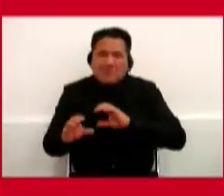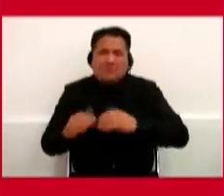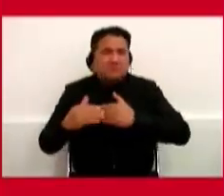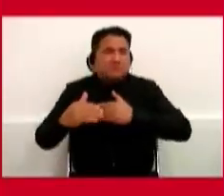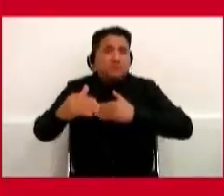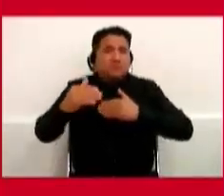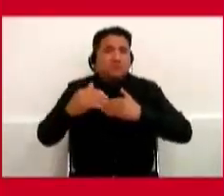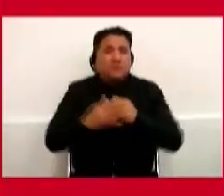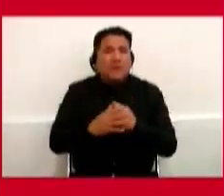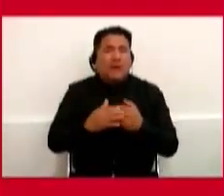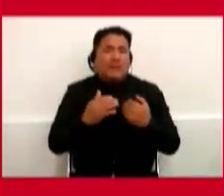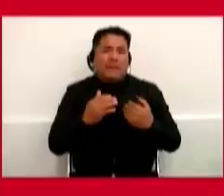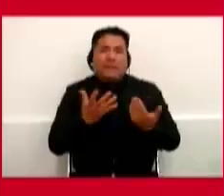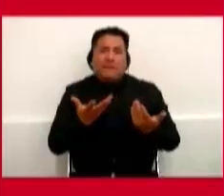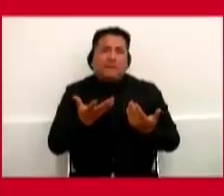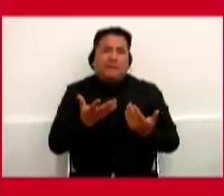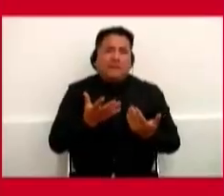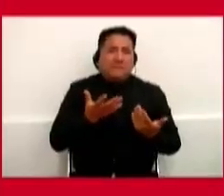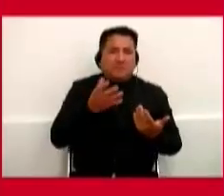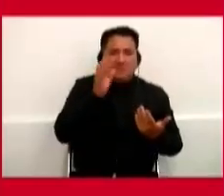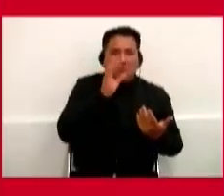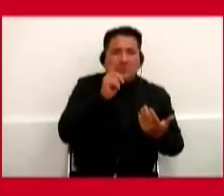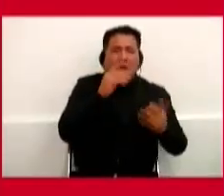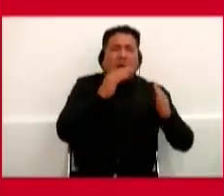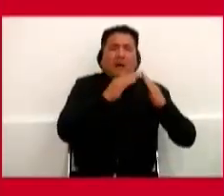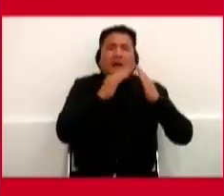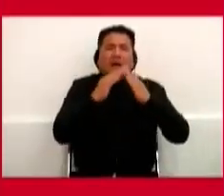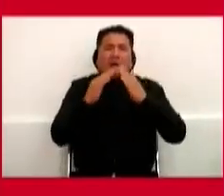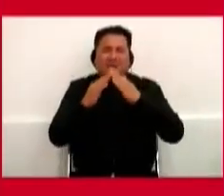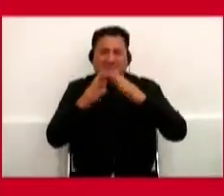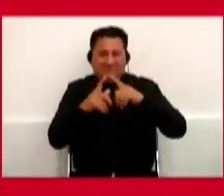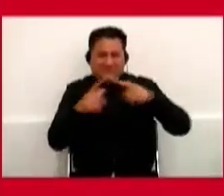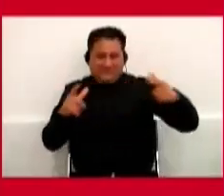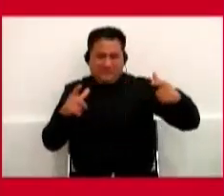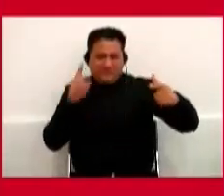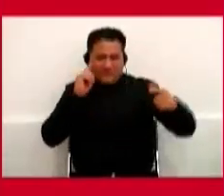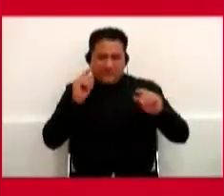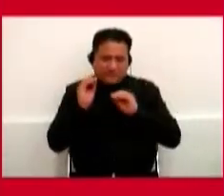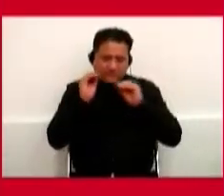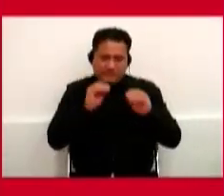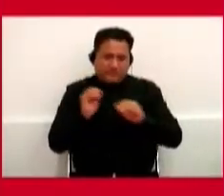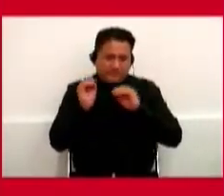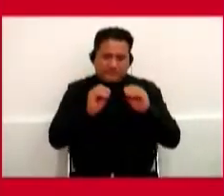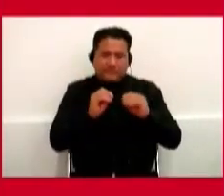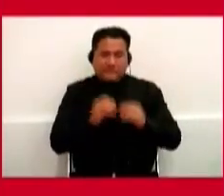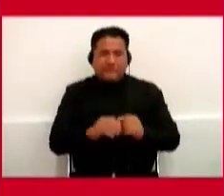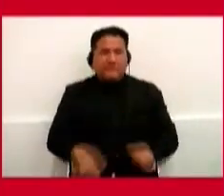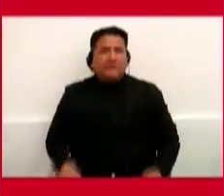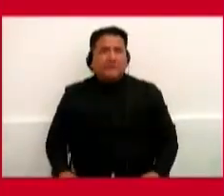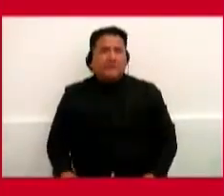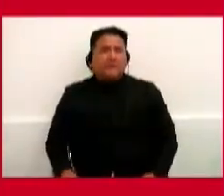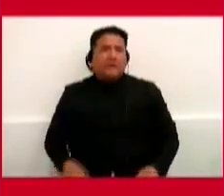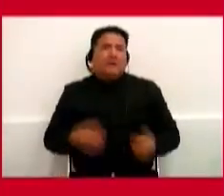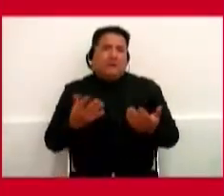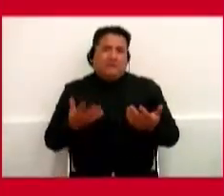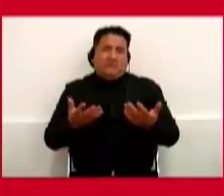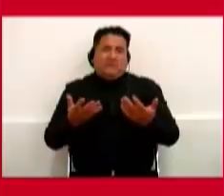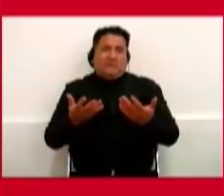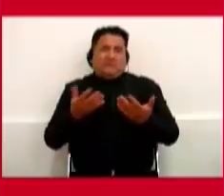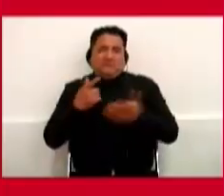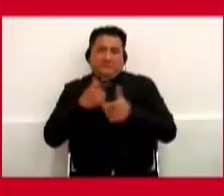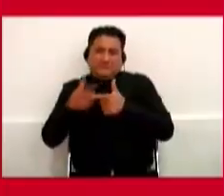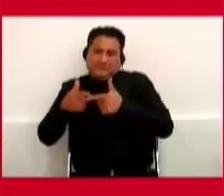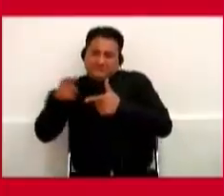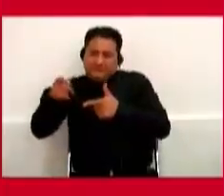un caserón que ya está preparado, por lo cual el costo de ese caserón es distinto a un caserón que no tiene la preparación. Entonces, este ejercicio también